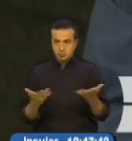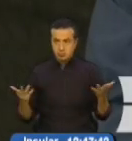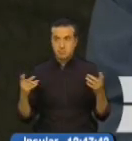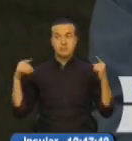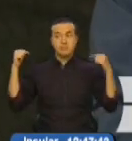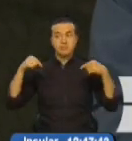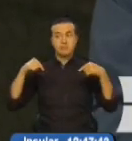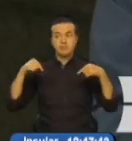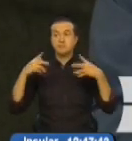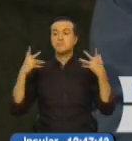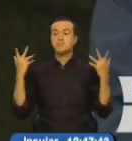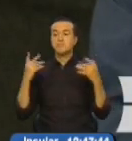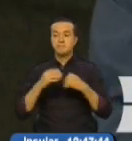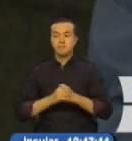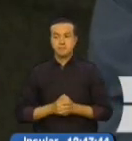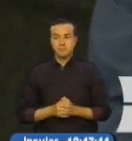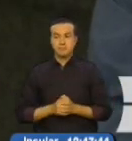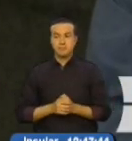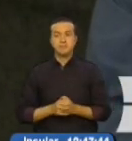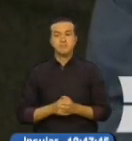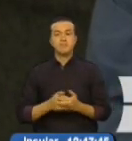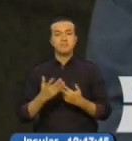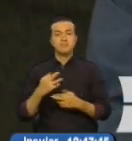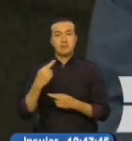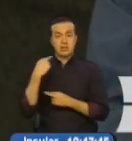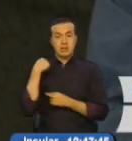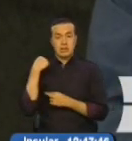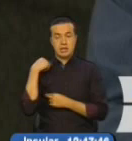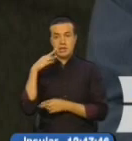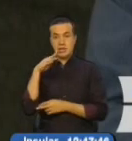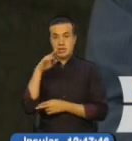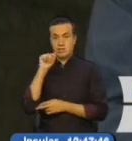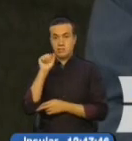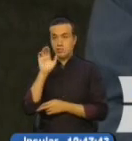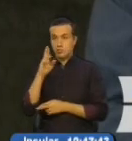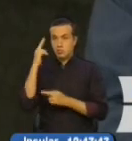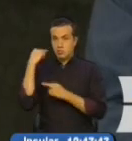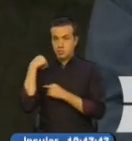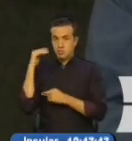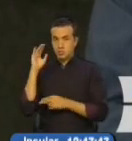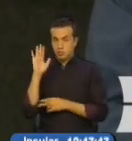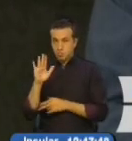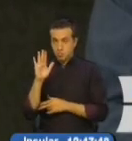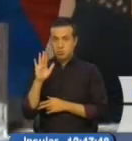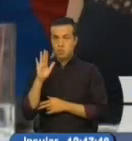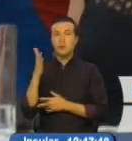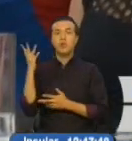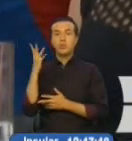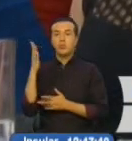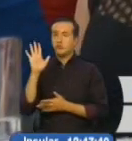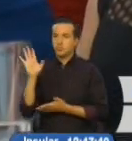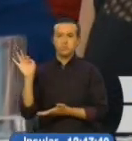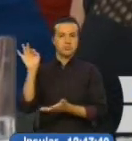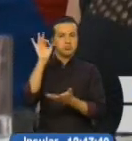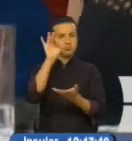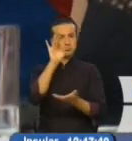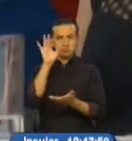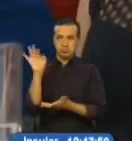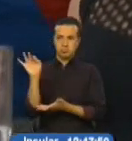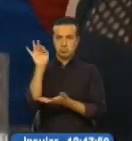Aquí he encargado a mi esposa para que en adelante sea la embajadora de